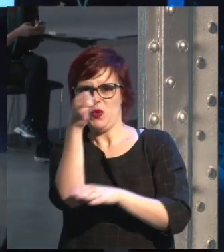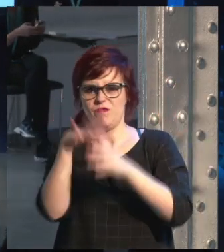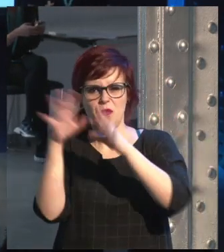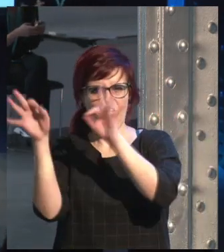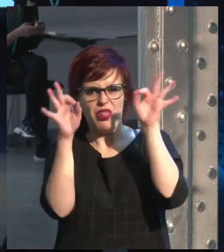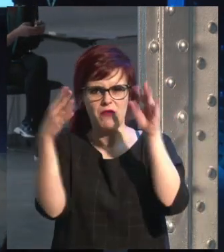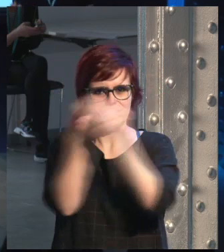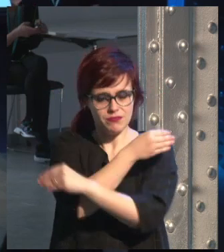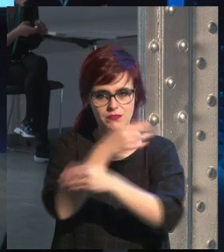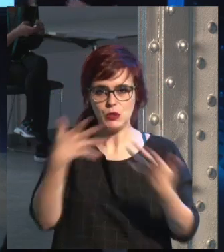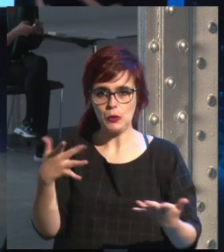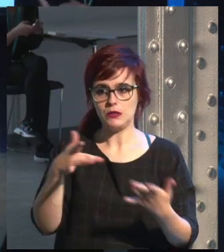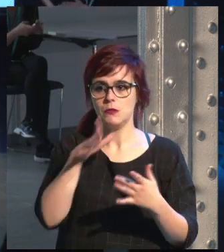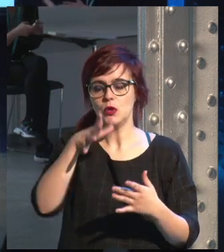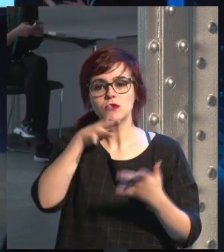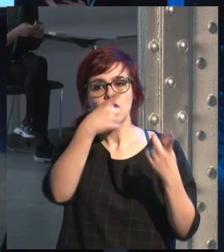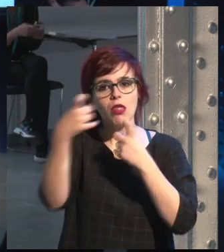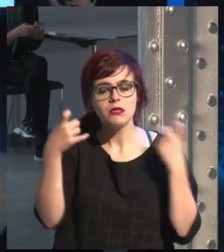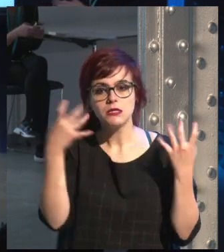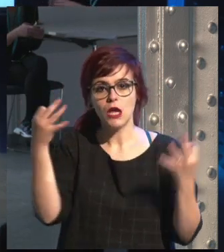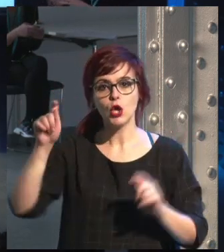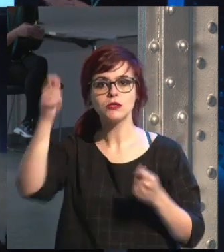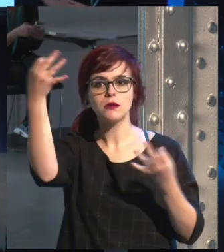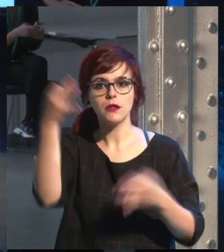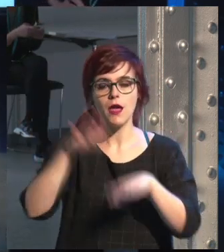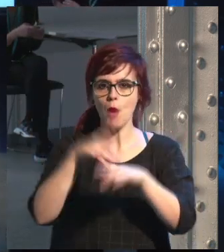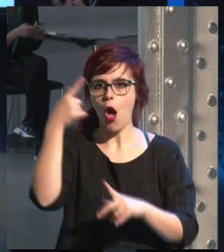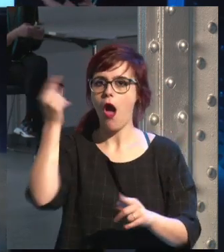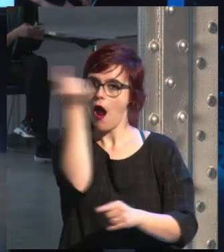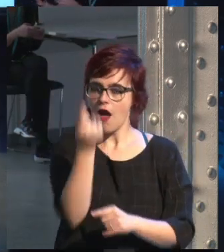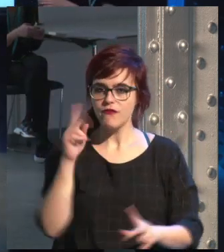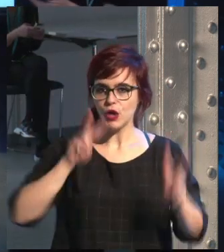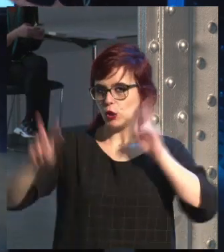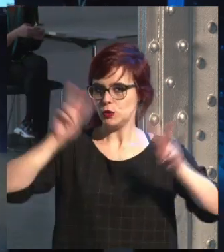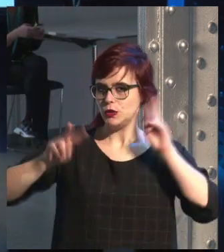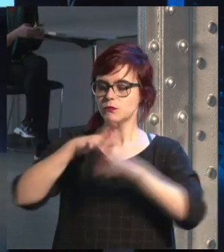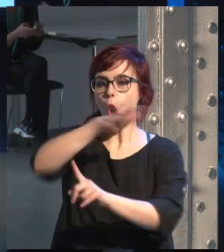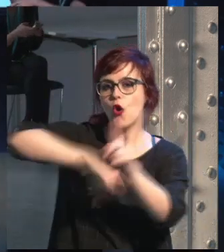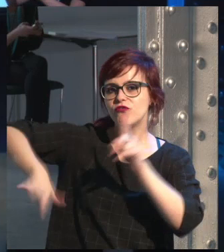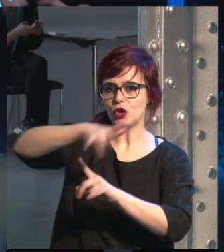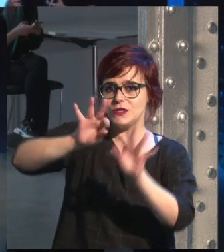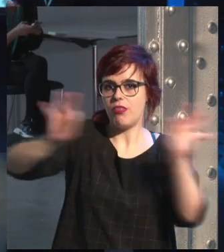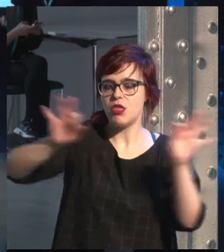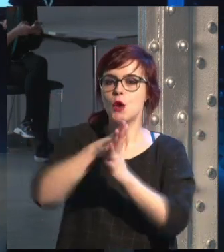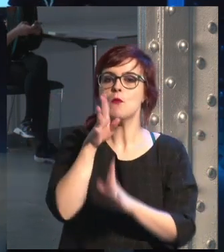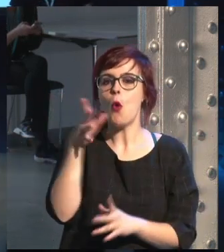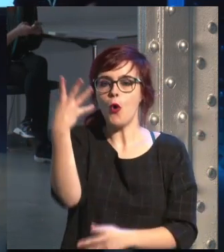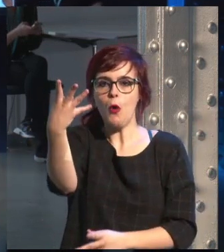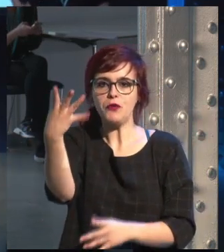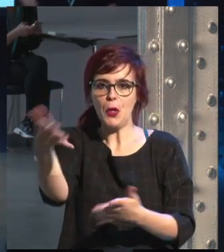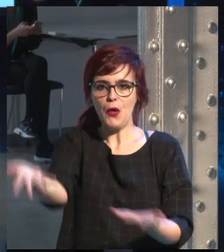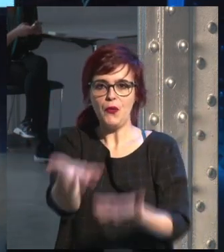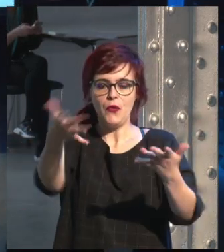no haga nada, ¿sabes? Entonces, por eso, para conseguir eso, necesito que esos gráficos... Hombre, si es un entorno sencillísimo, son 4 cubos, no hace